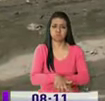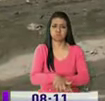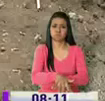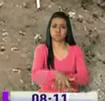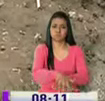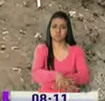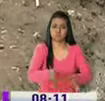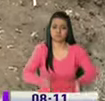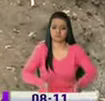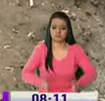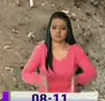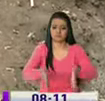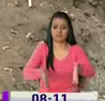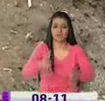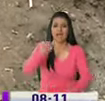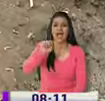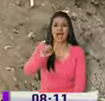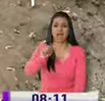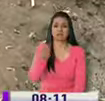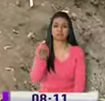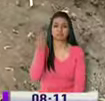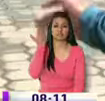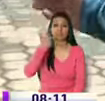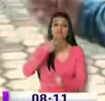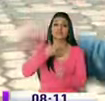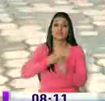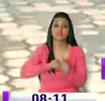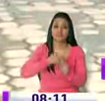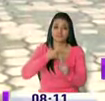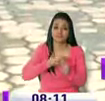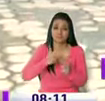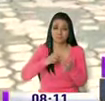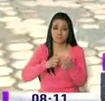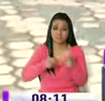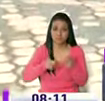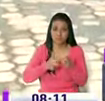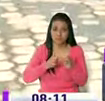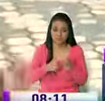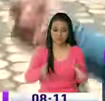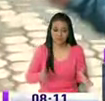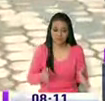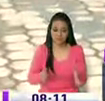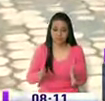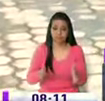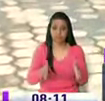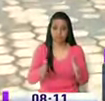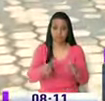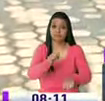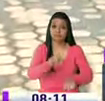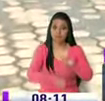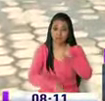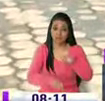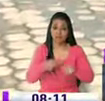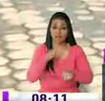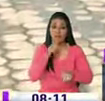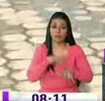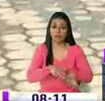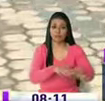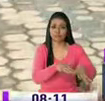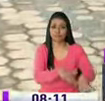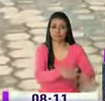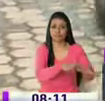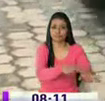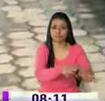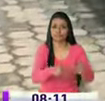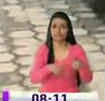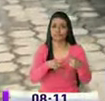originó, según los vecinos, hace 3 meses. Se daña el camino, se entra a la casa donde uno vive,